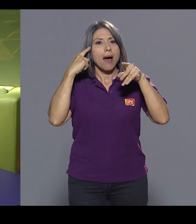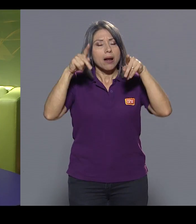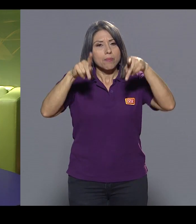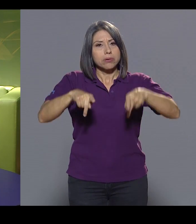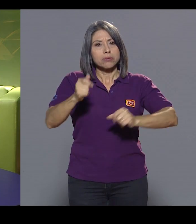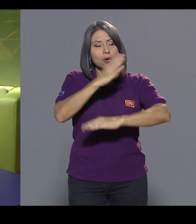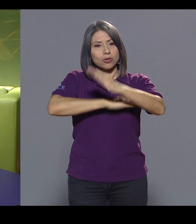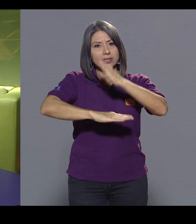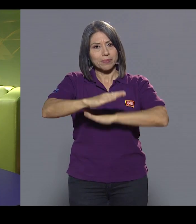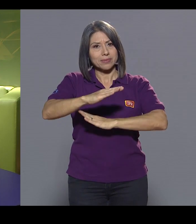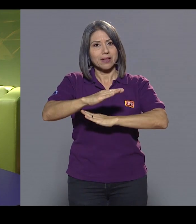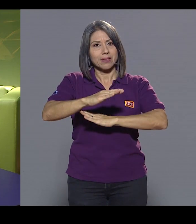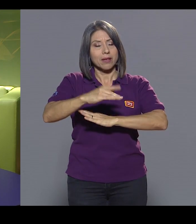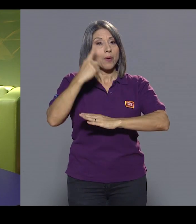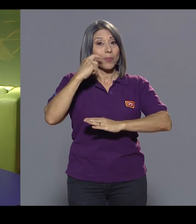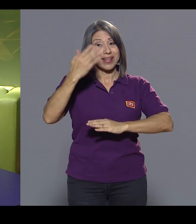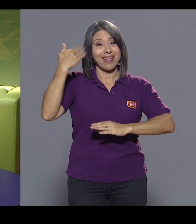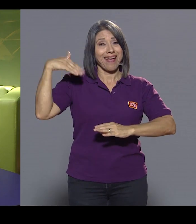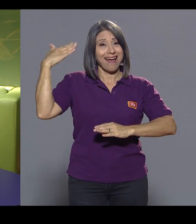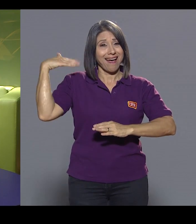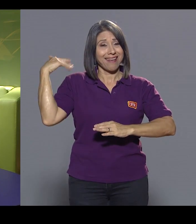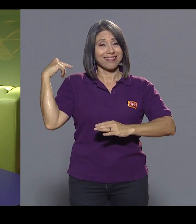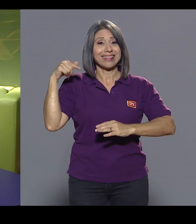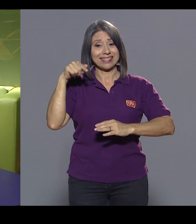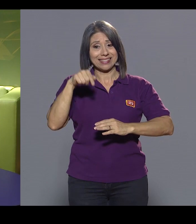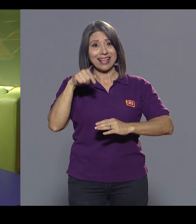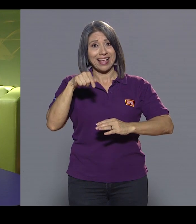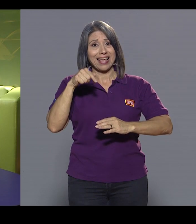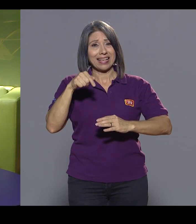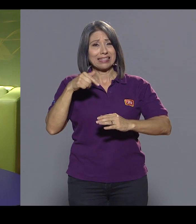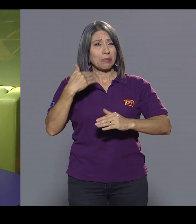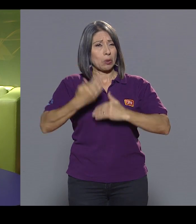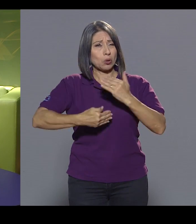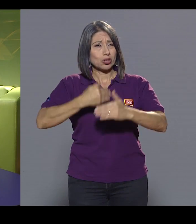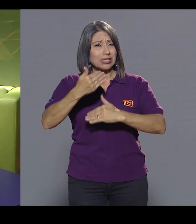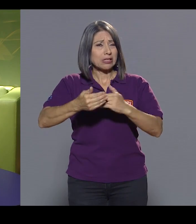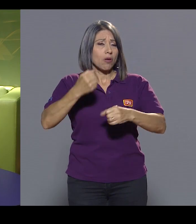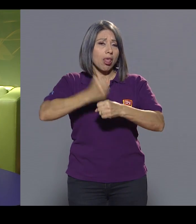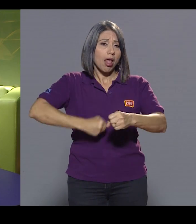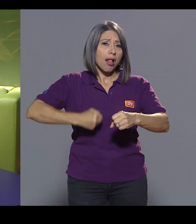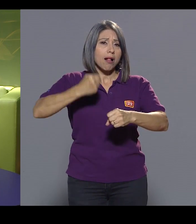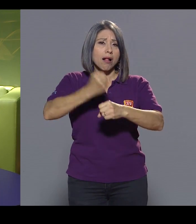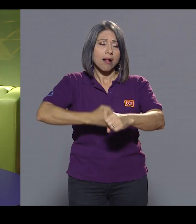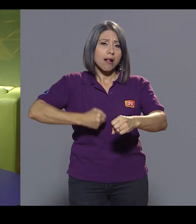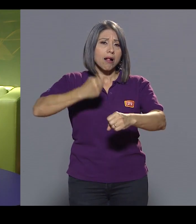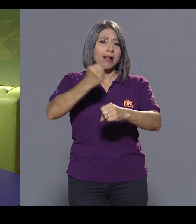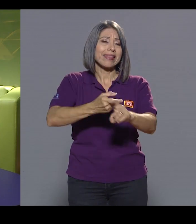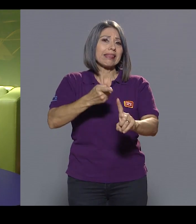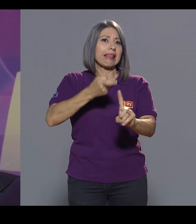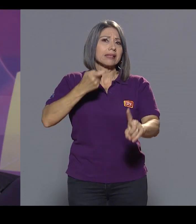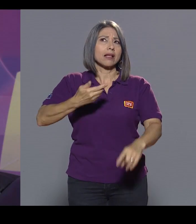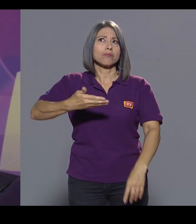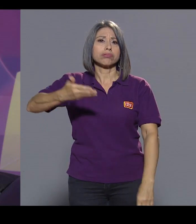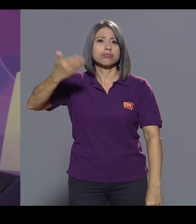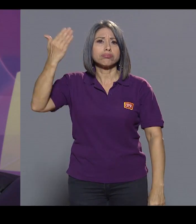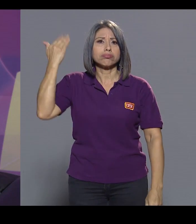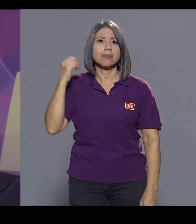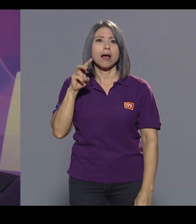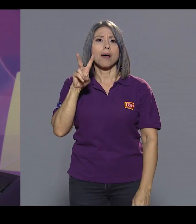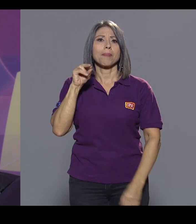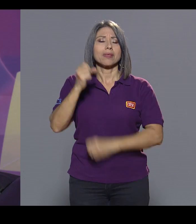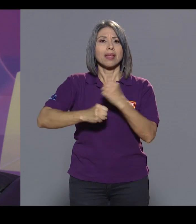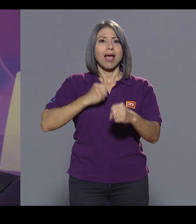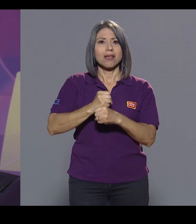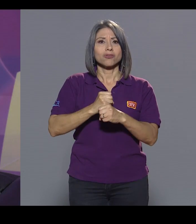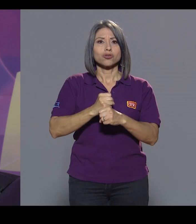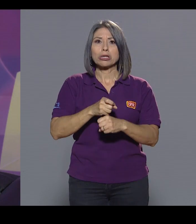discapacidad, porque se venía trabajando en ese proceso desde hace 20 años aproximadamente y había sido muy difícil y